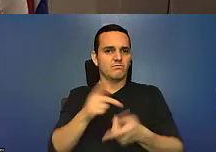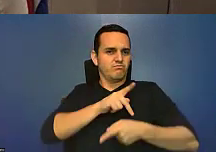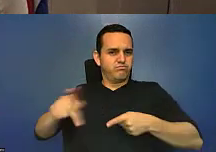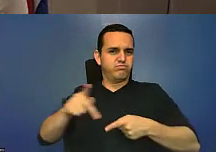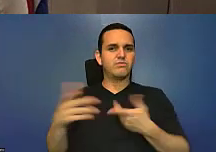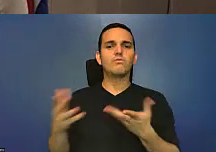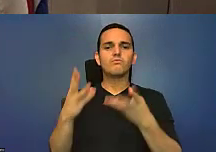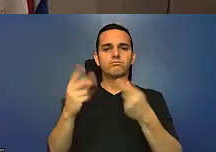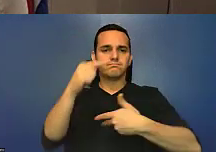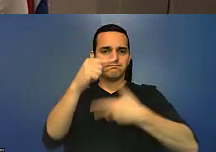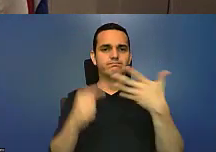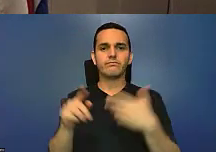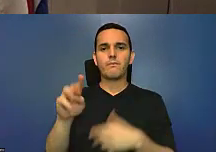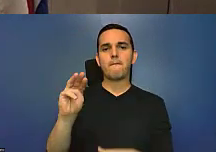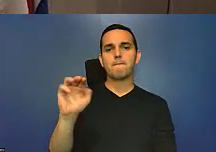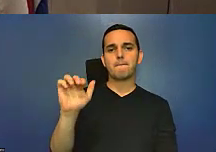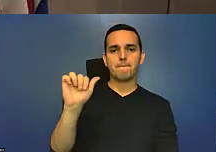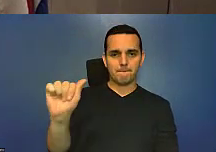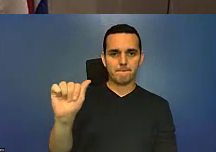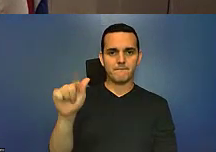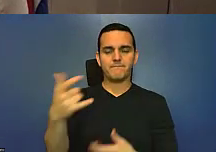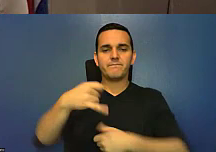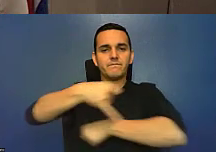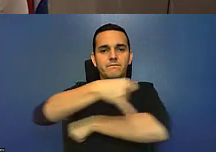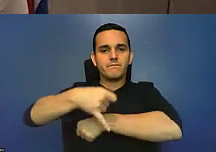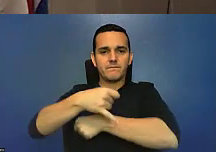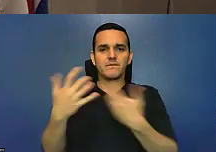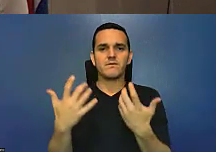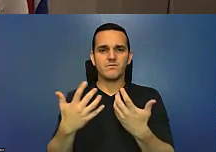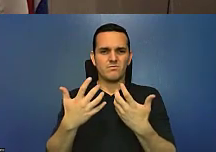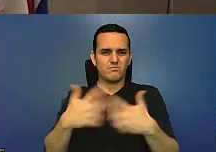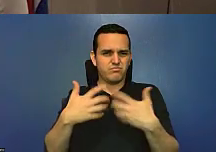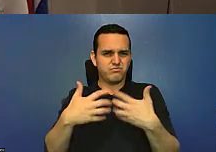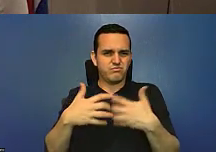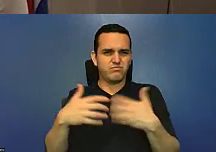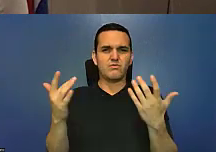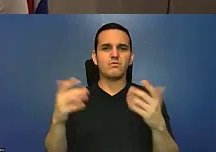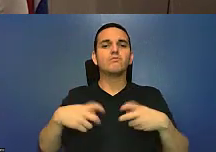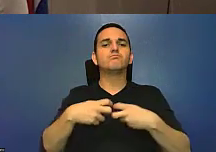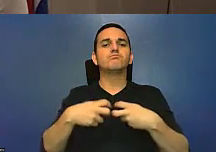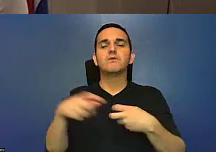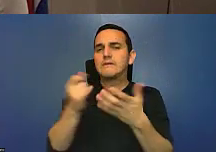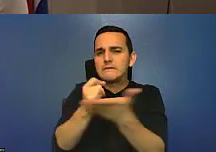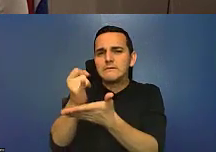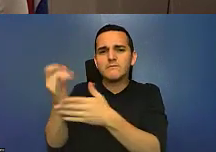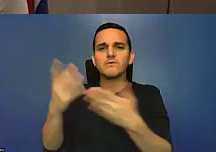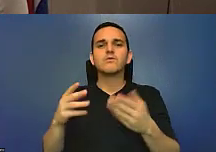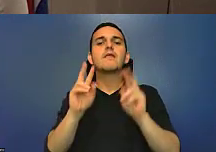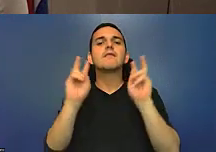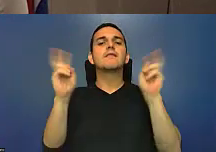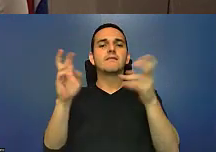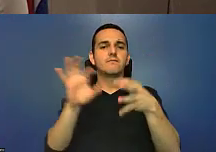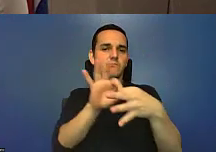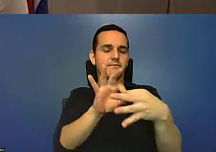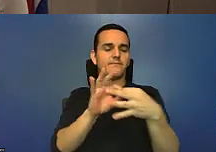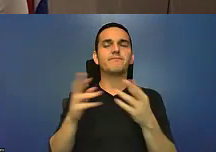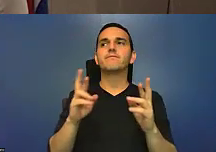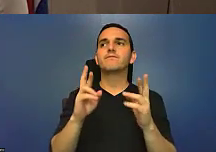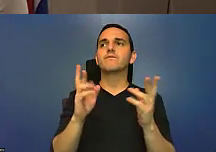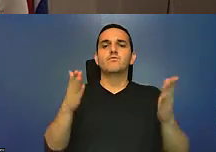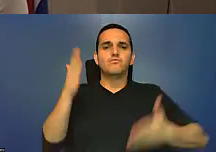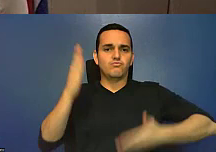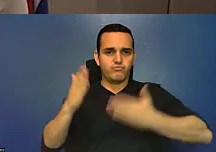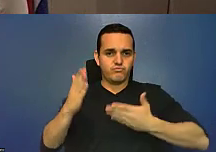profesional. Él es máster, es ingeniero electrónico, es investigador en materia de robótica en la sede